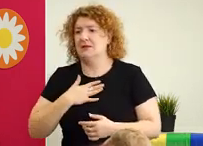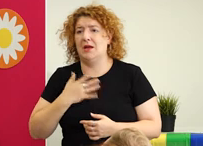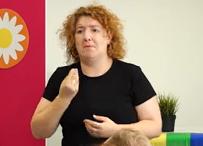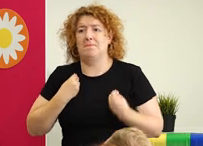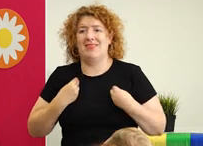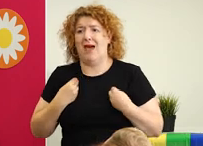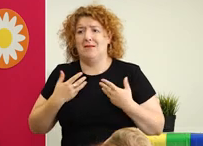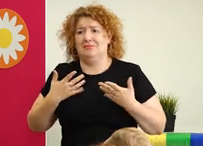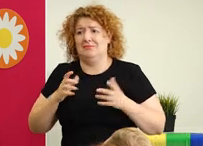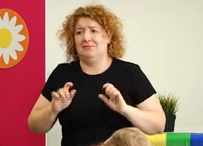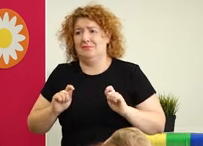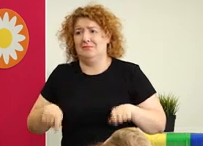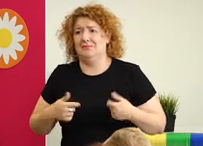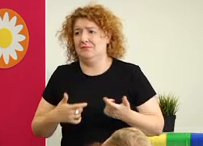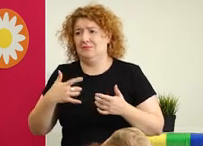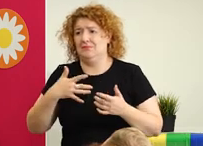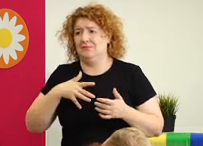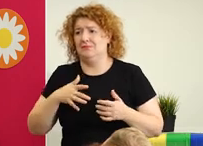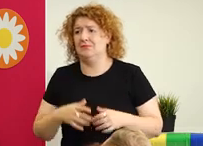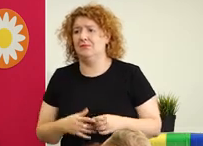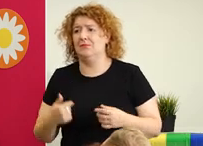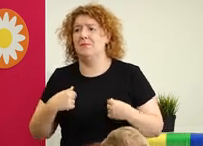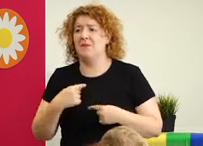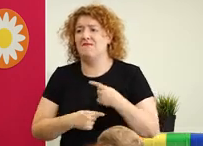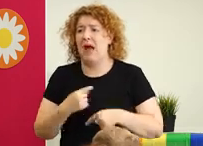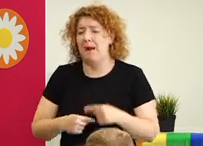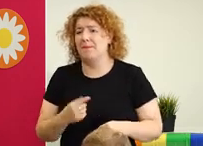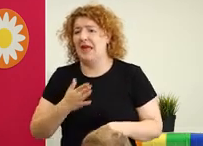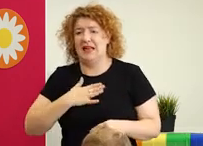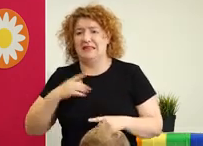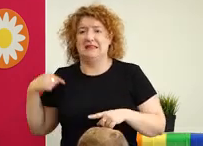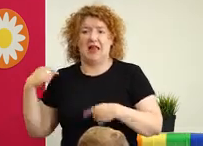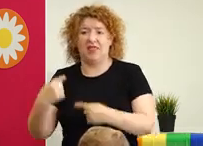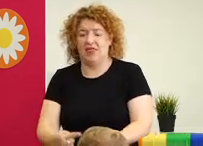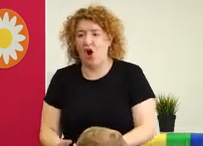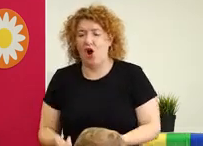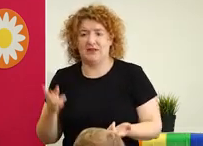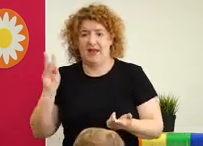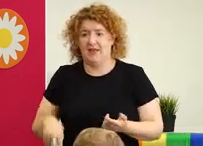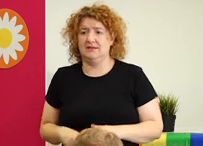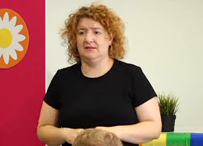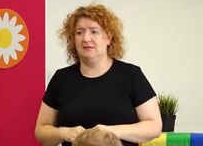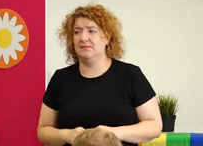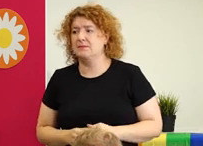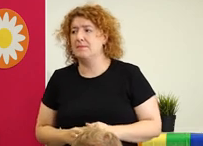vida así, y tanto en mi familia es nuestra tradición y todo eso,